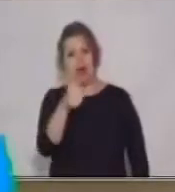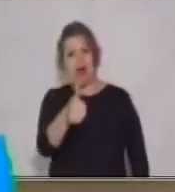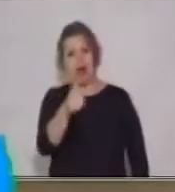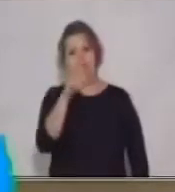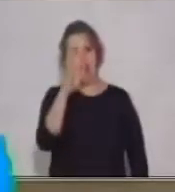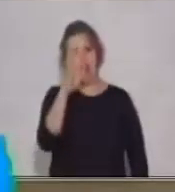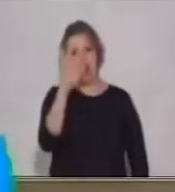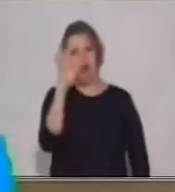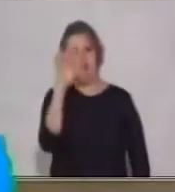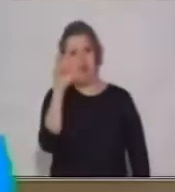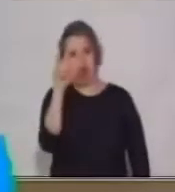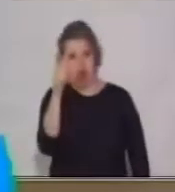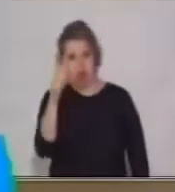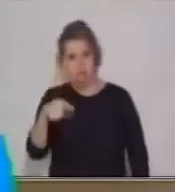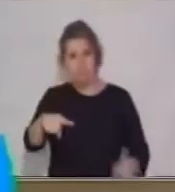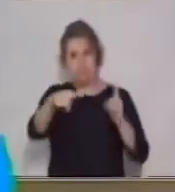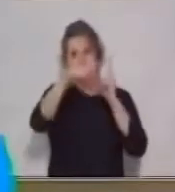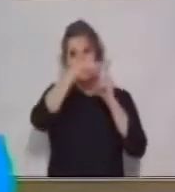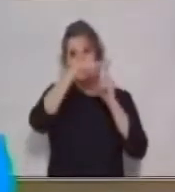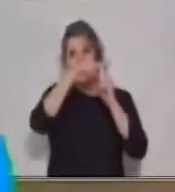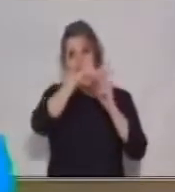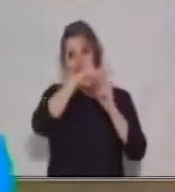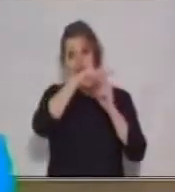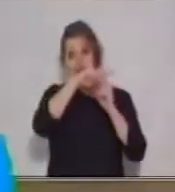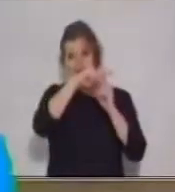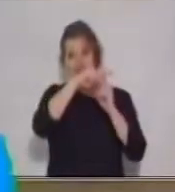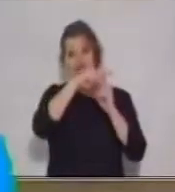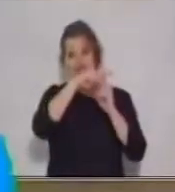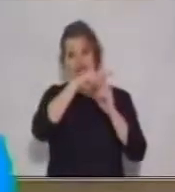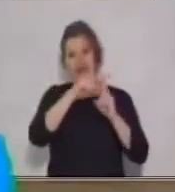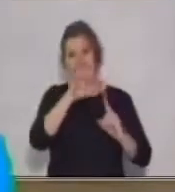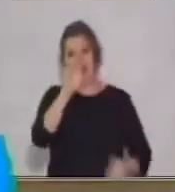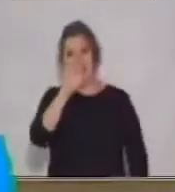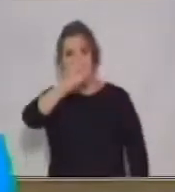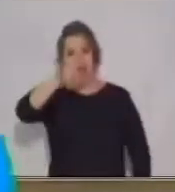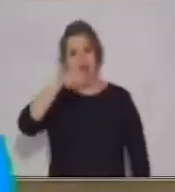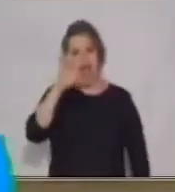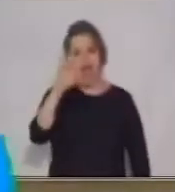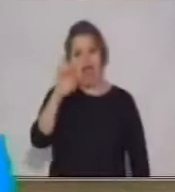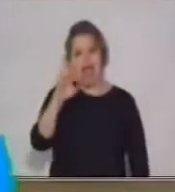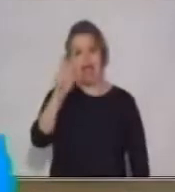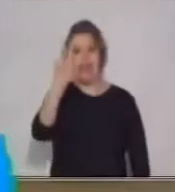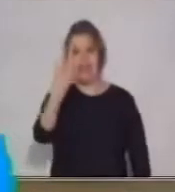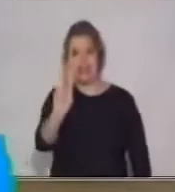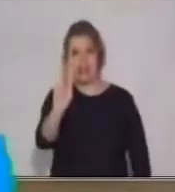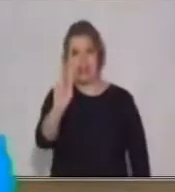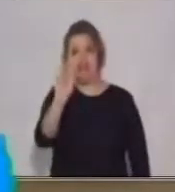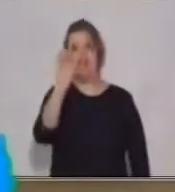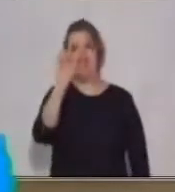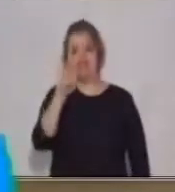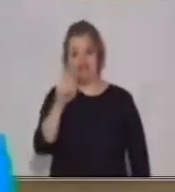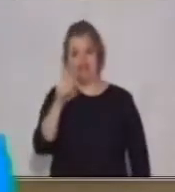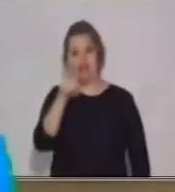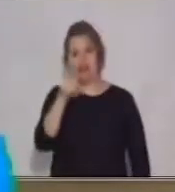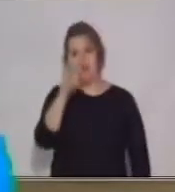en el sentido positivo del eje y que ese es nuestro eje